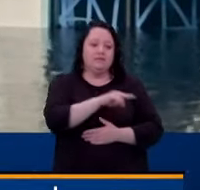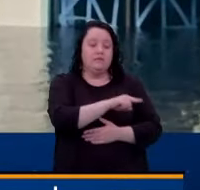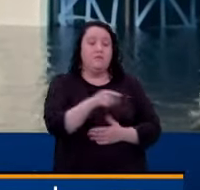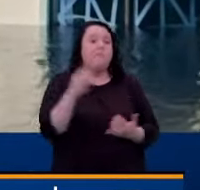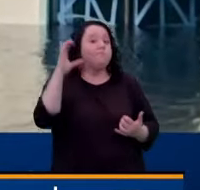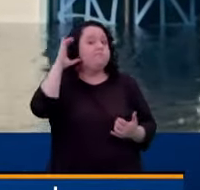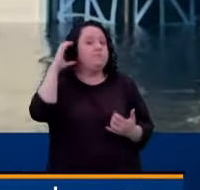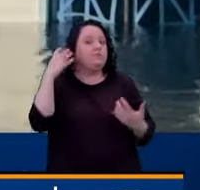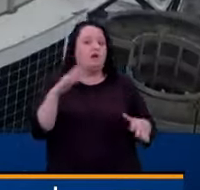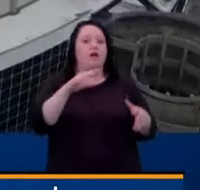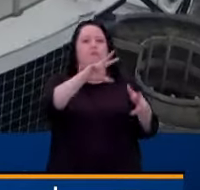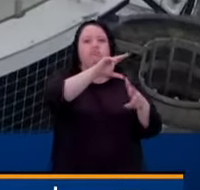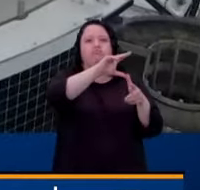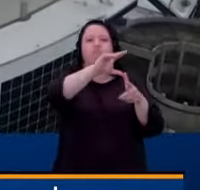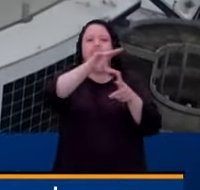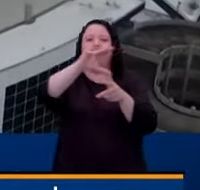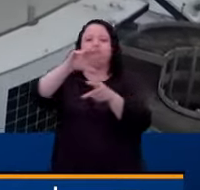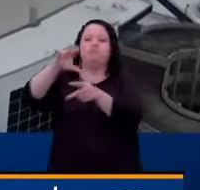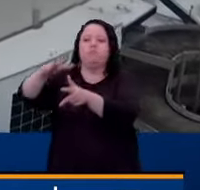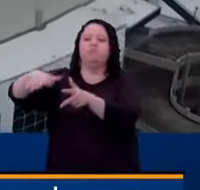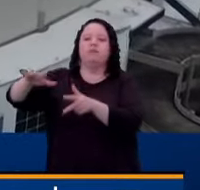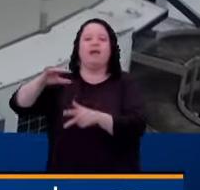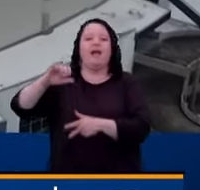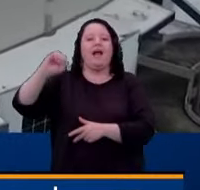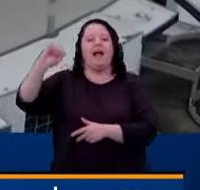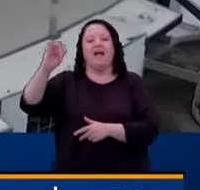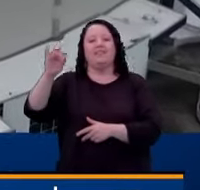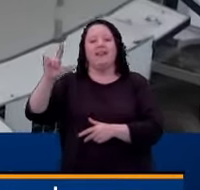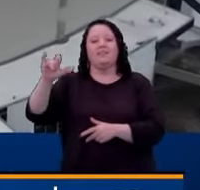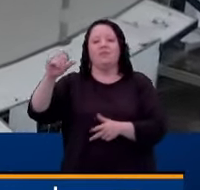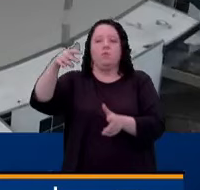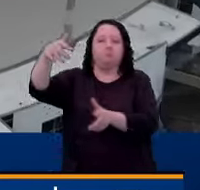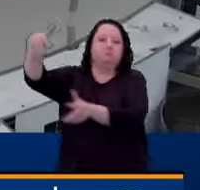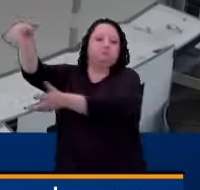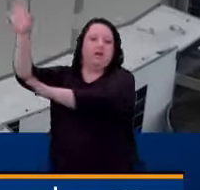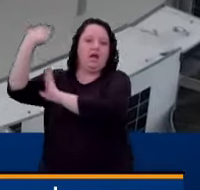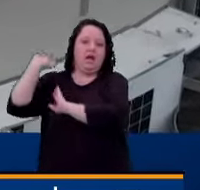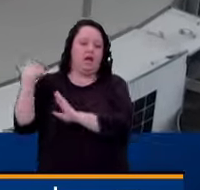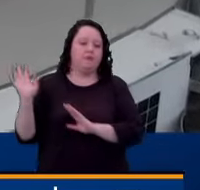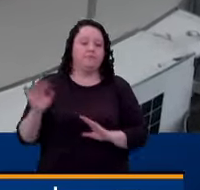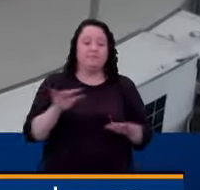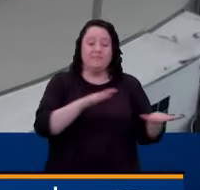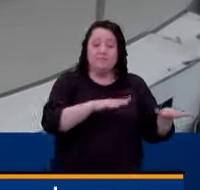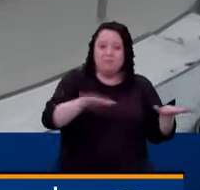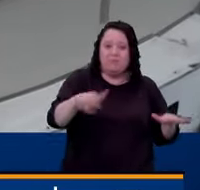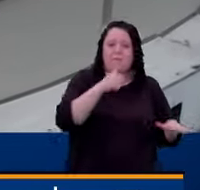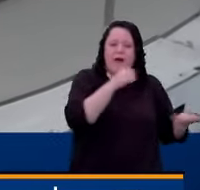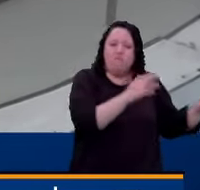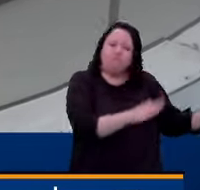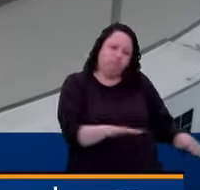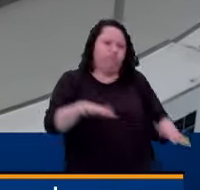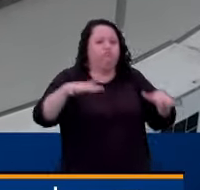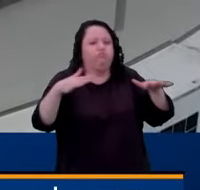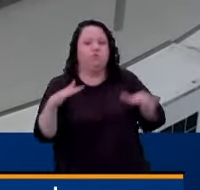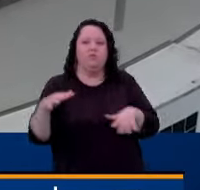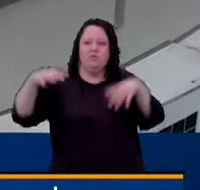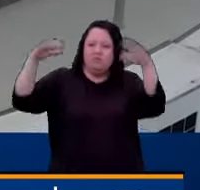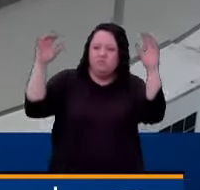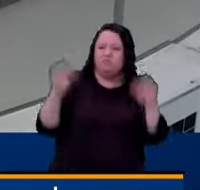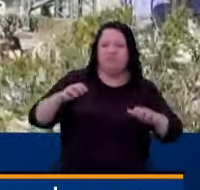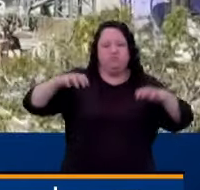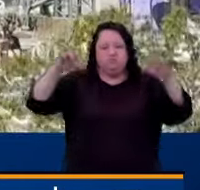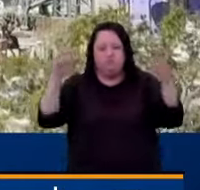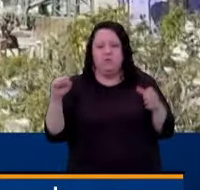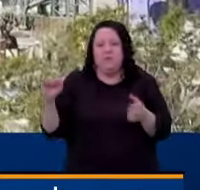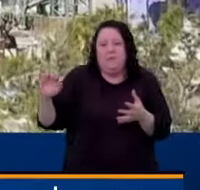encuentra en aguas del Atlántico. Las consecuencias de las marejadas ciclónicas, de las fuertes lluvias, de los vientos